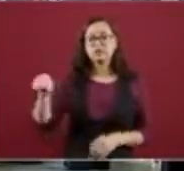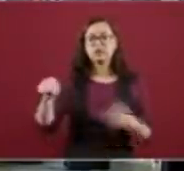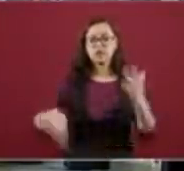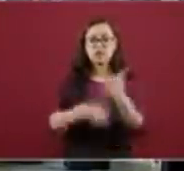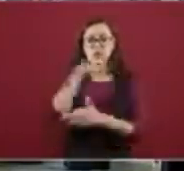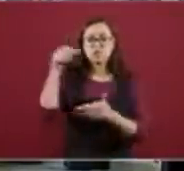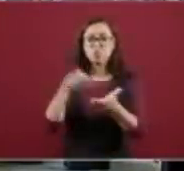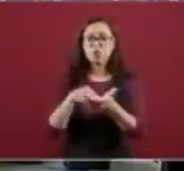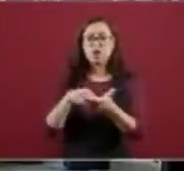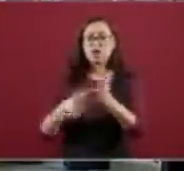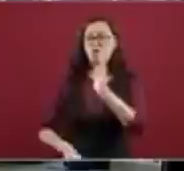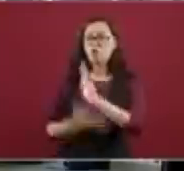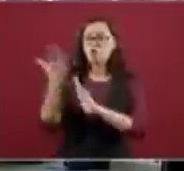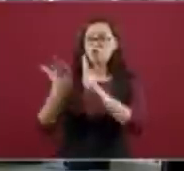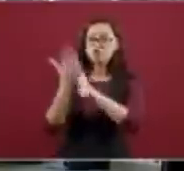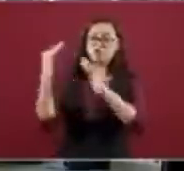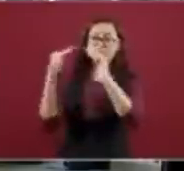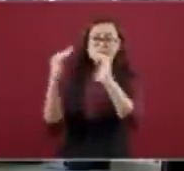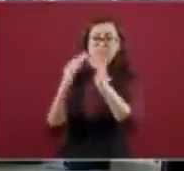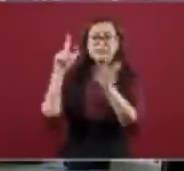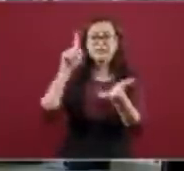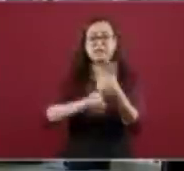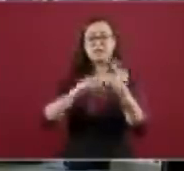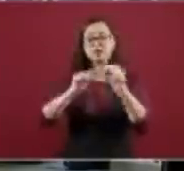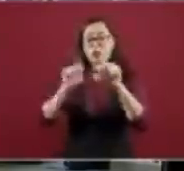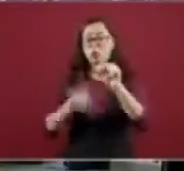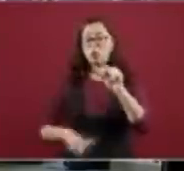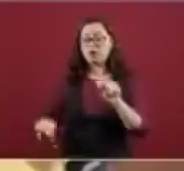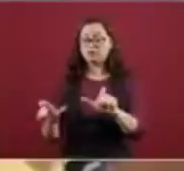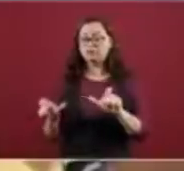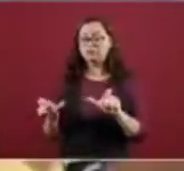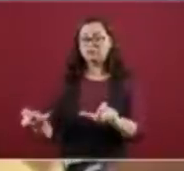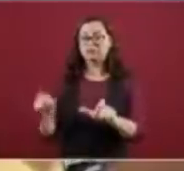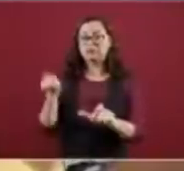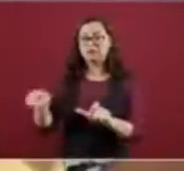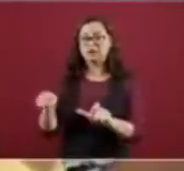Y si esto, preguntarle a la doctora Sheinbaum, ¿no viola el programa de